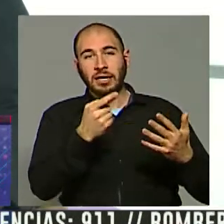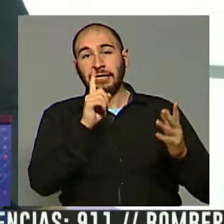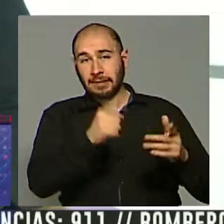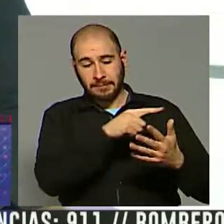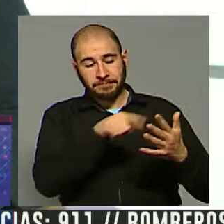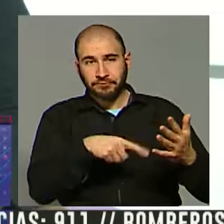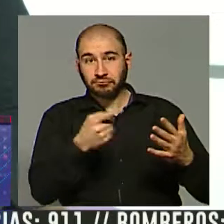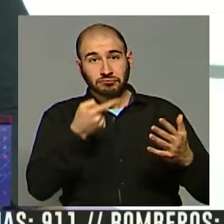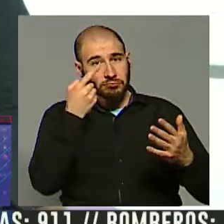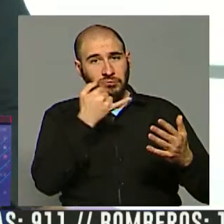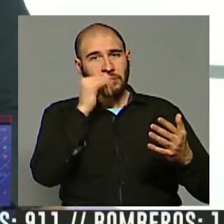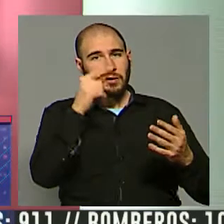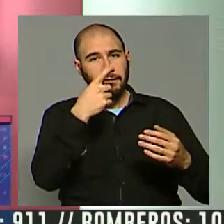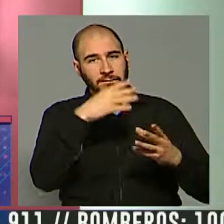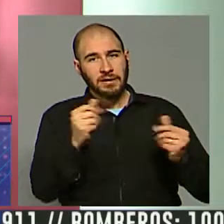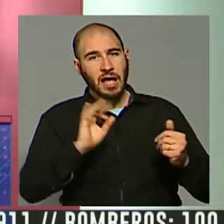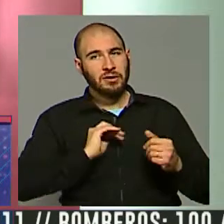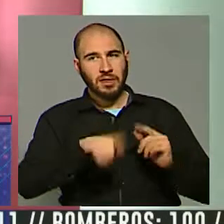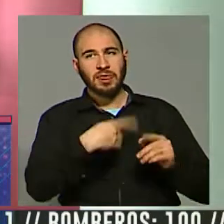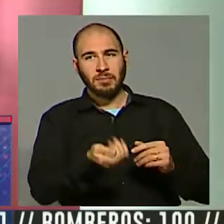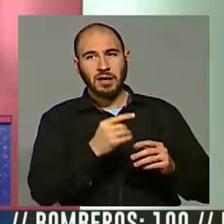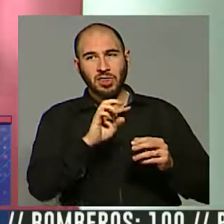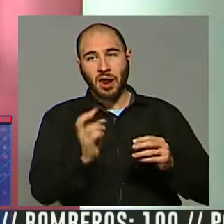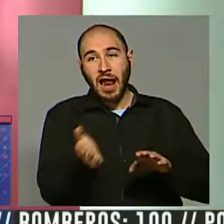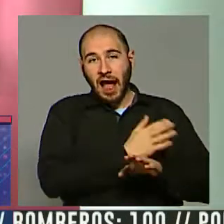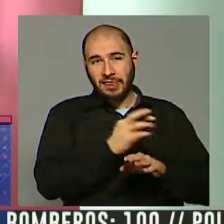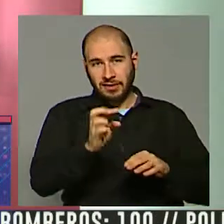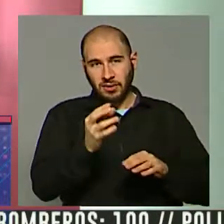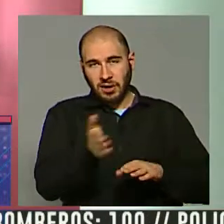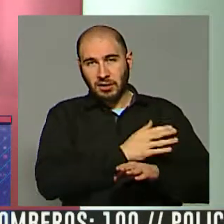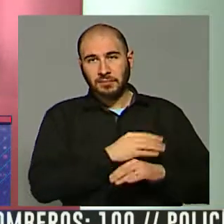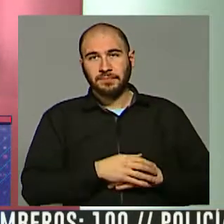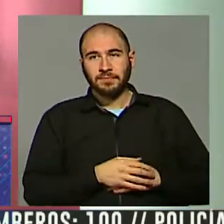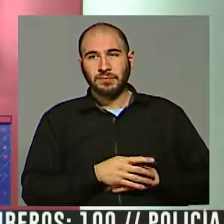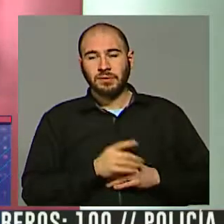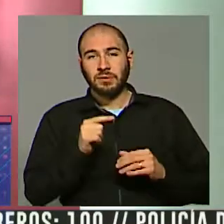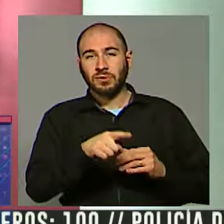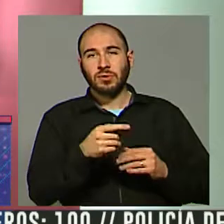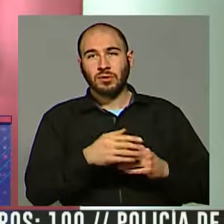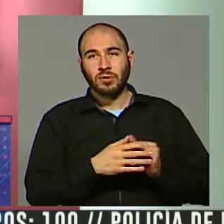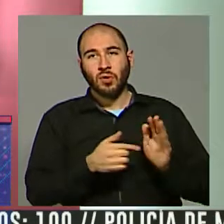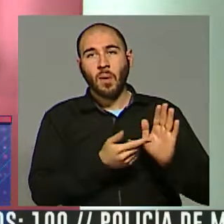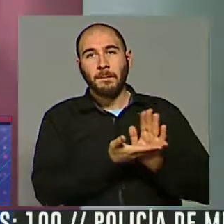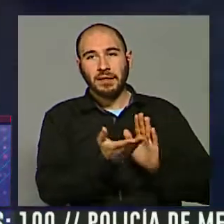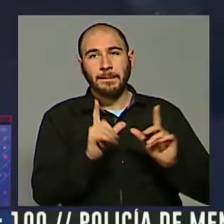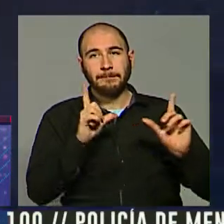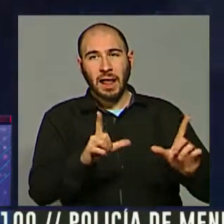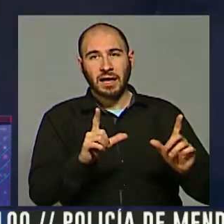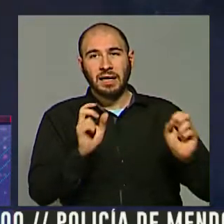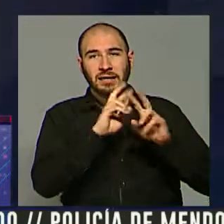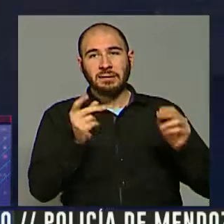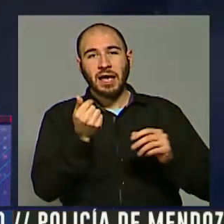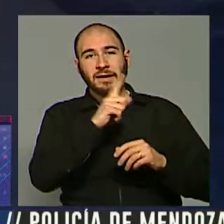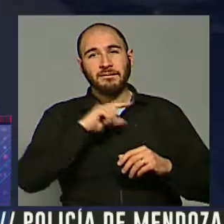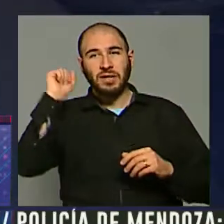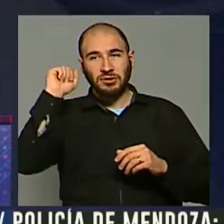también interesante a fin de año. Ya vamos a pasar al dólar. Antes de pasar al dólar, quiero compartir con usted, Vargas, estas placas que tienen que ver con la